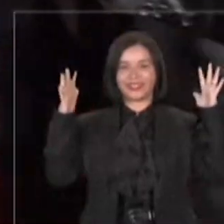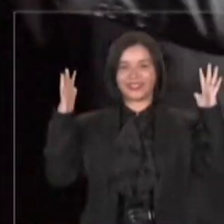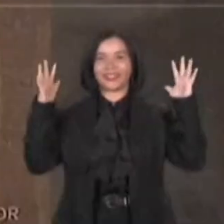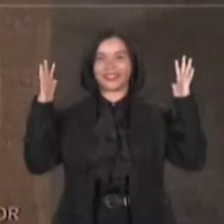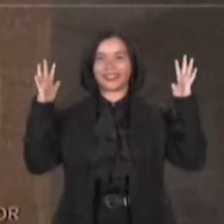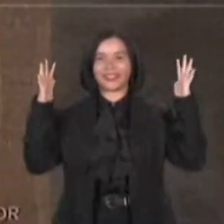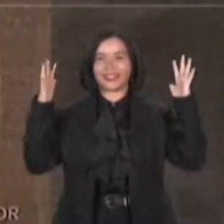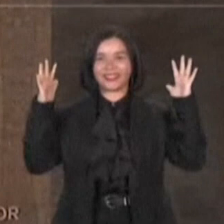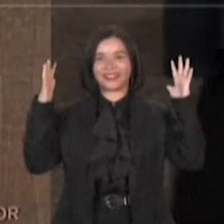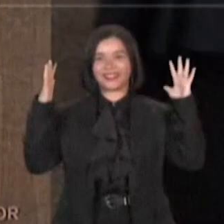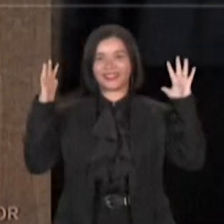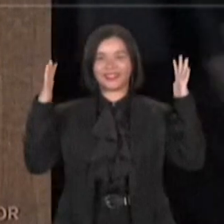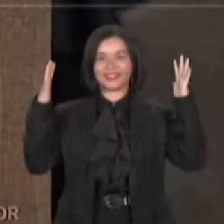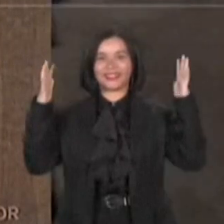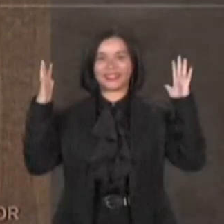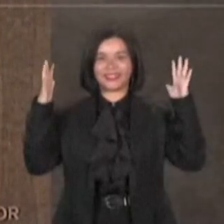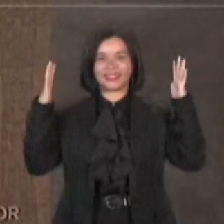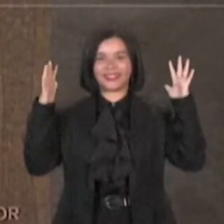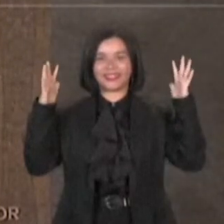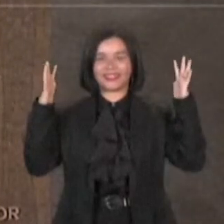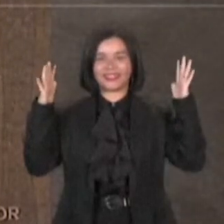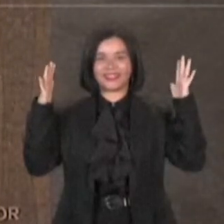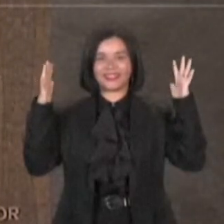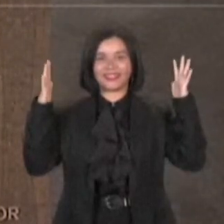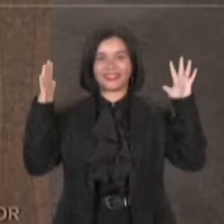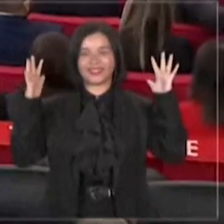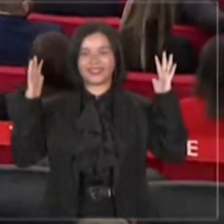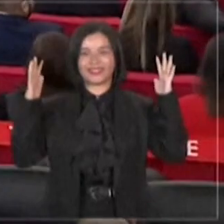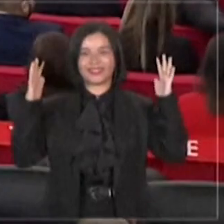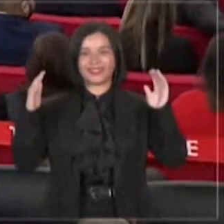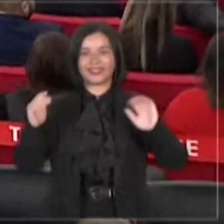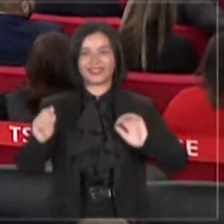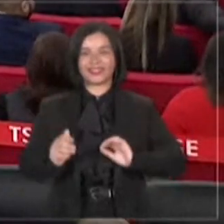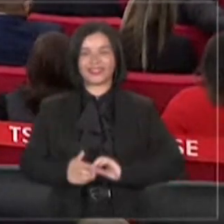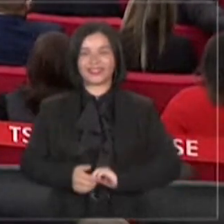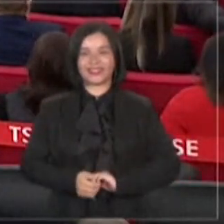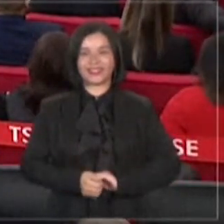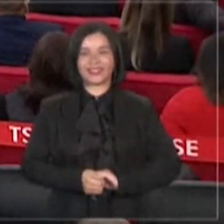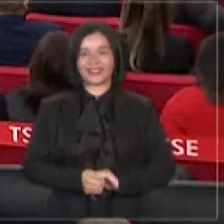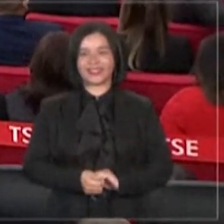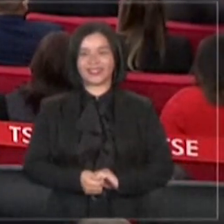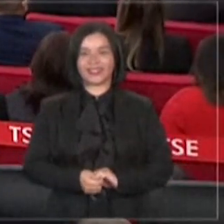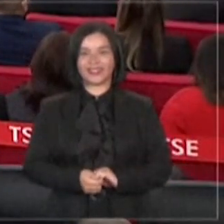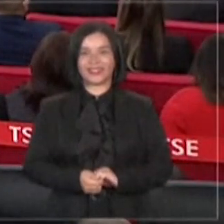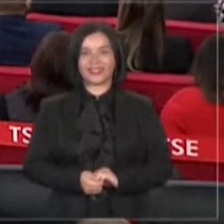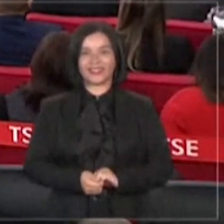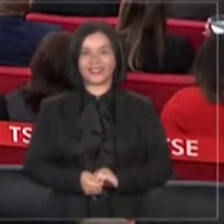declaró a bolsonaro durante 8 años por cometer abuso de poder